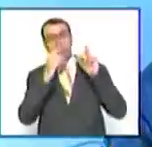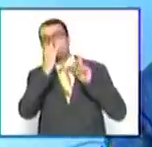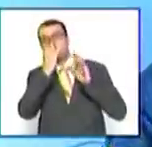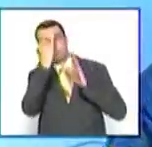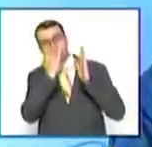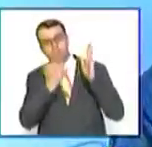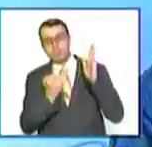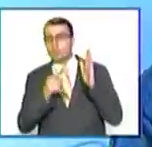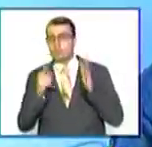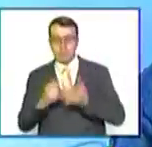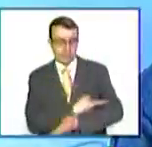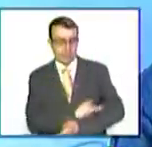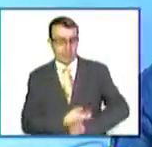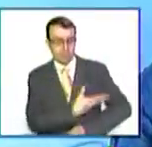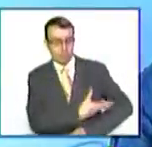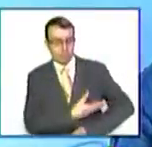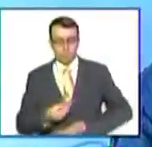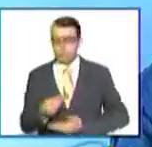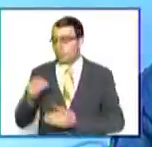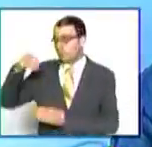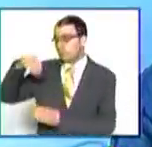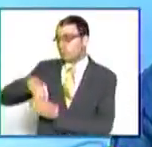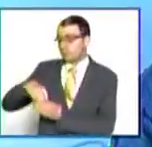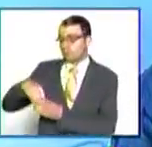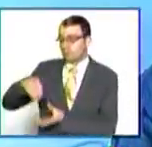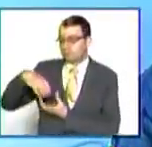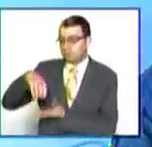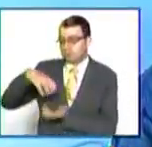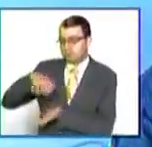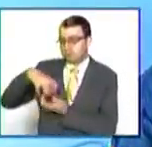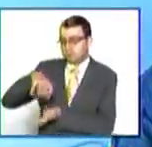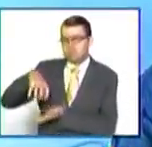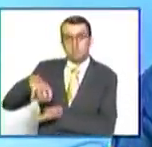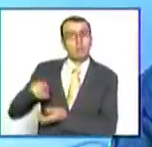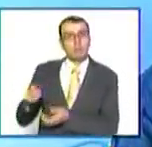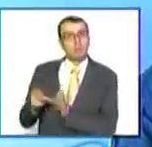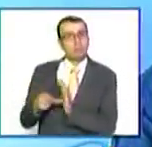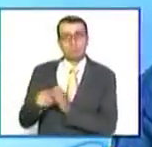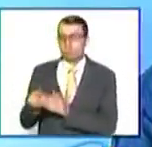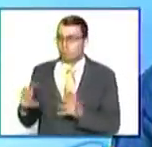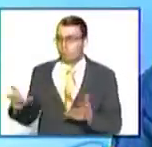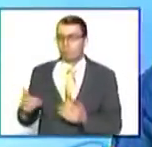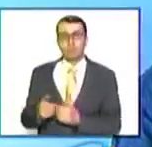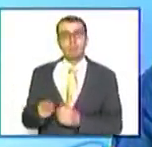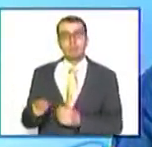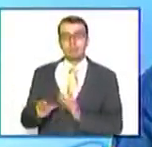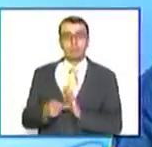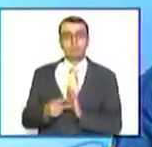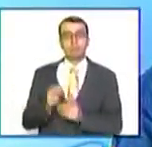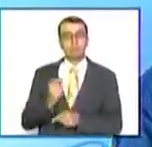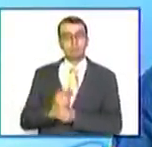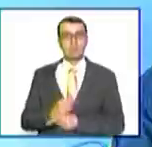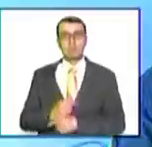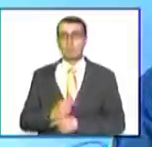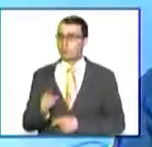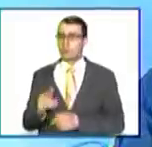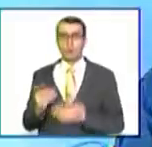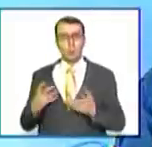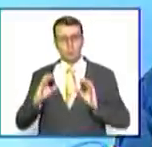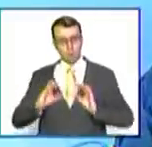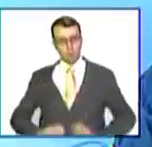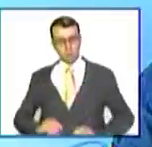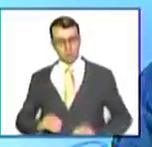procesa la sangre. Porque yo quiero que entendamos algo, y yo les voy a explicar algo de fisiología, cómo funciona el